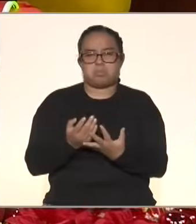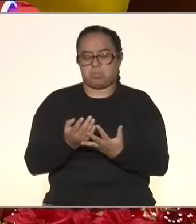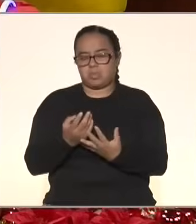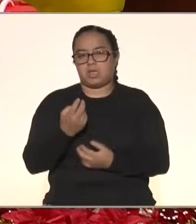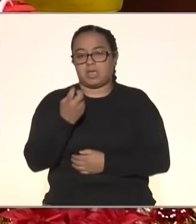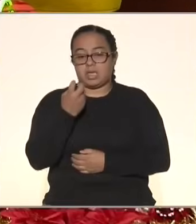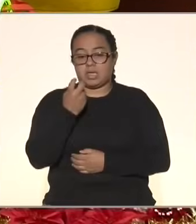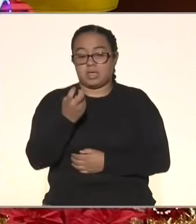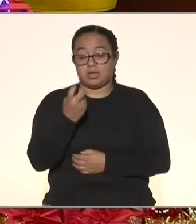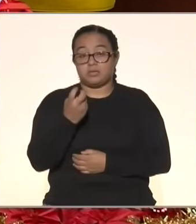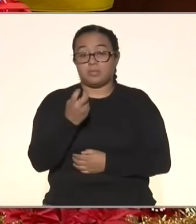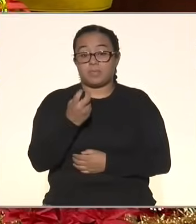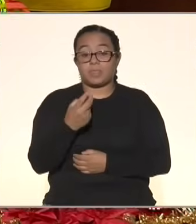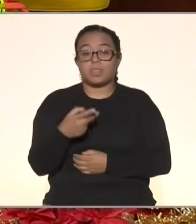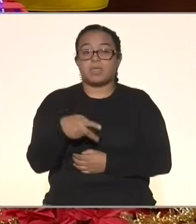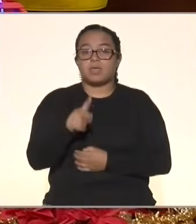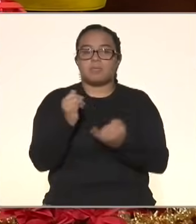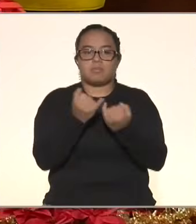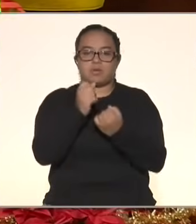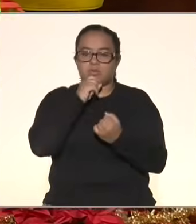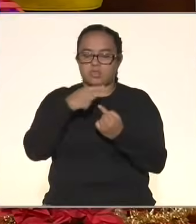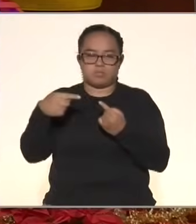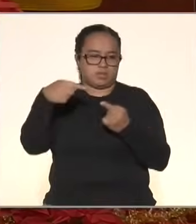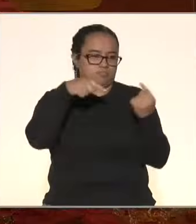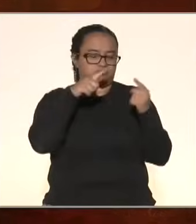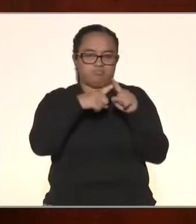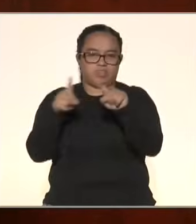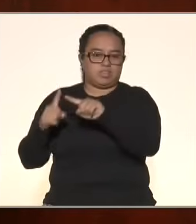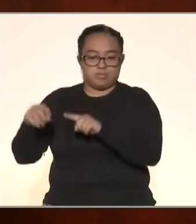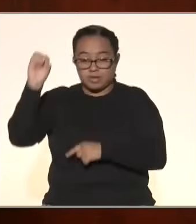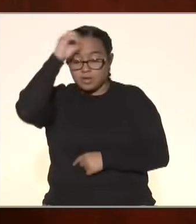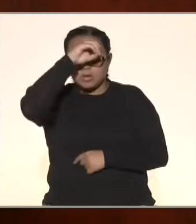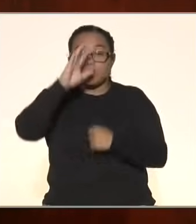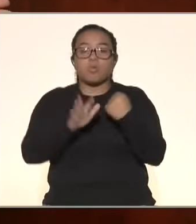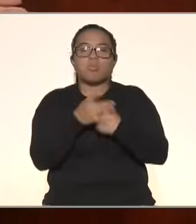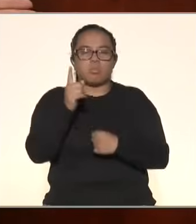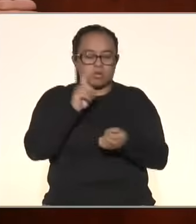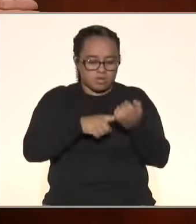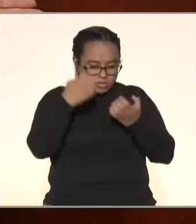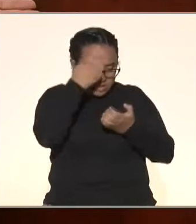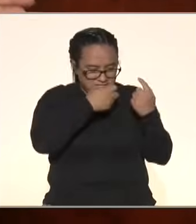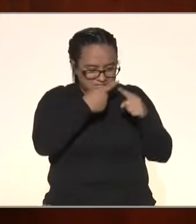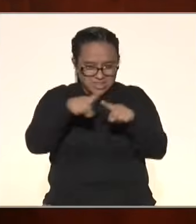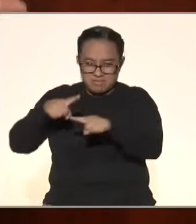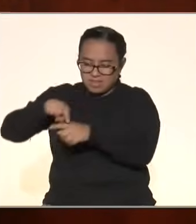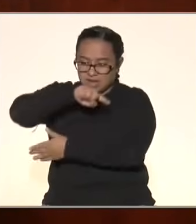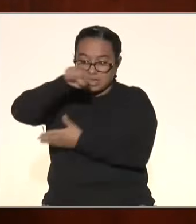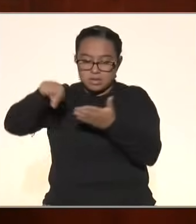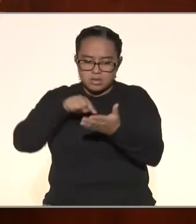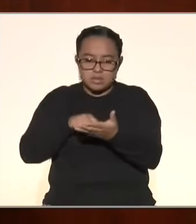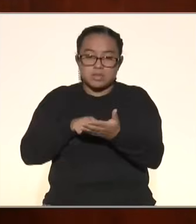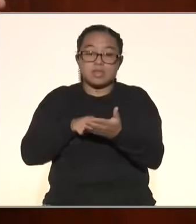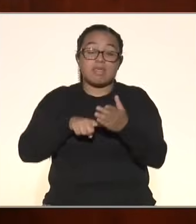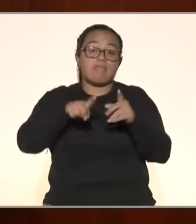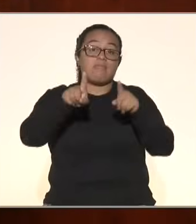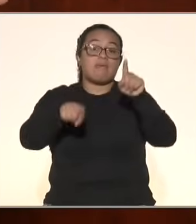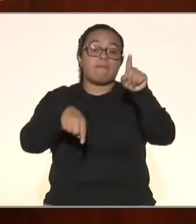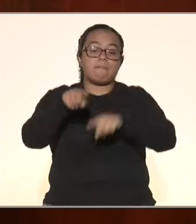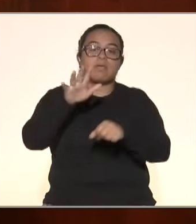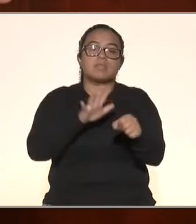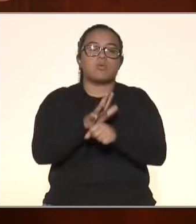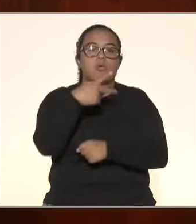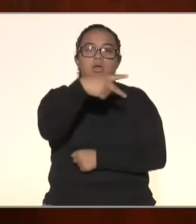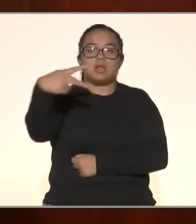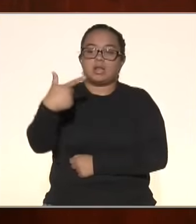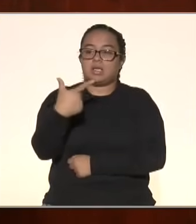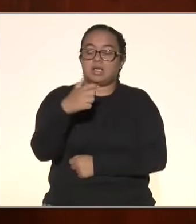verlo ahí. Aún así, aún es controversial porque en los estudios que se hacen en diferentes poblaciones, se ve que dependiendo los genes que